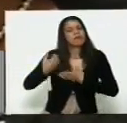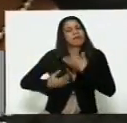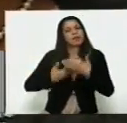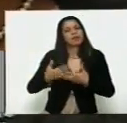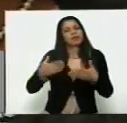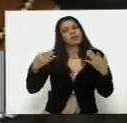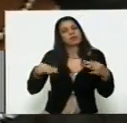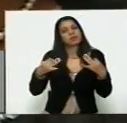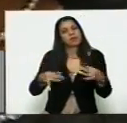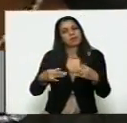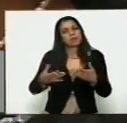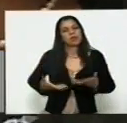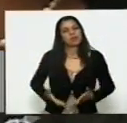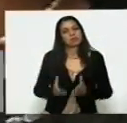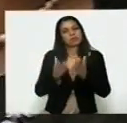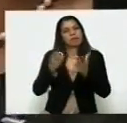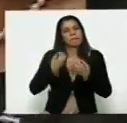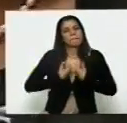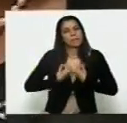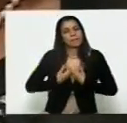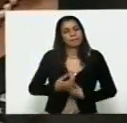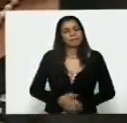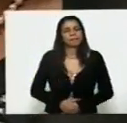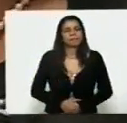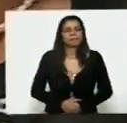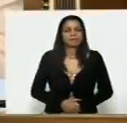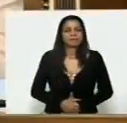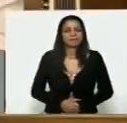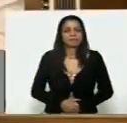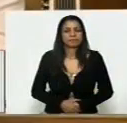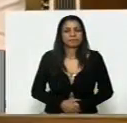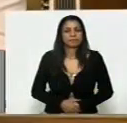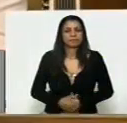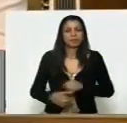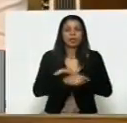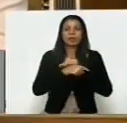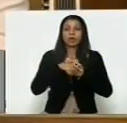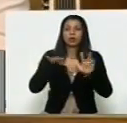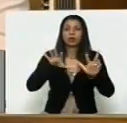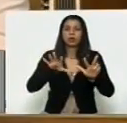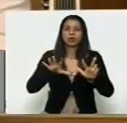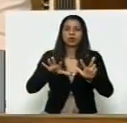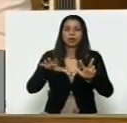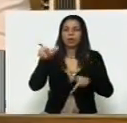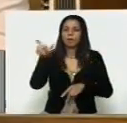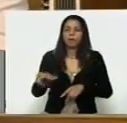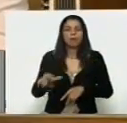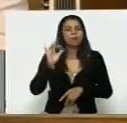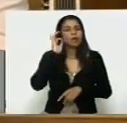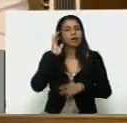como creadoras de vida. Es todo. En consideración, artículo 8 sobre personas sanas.